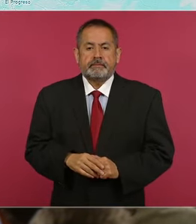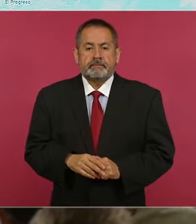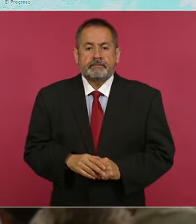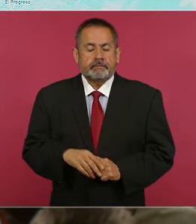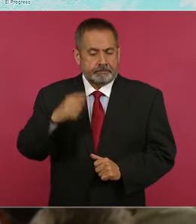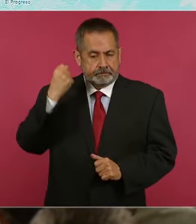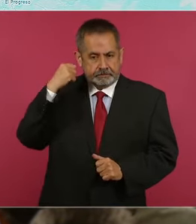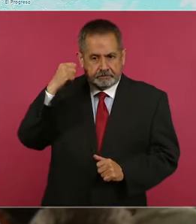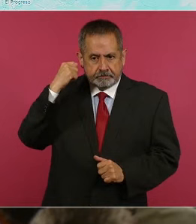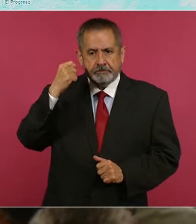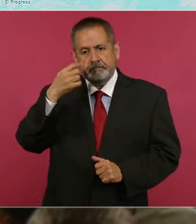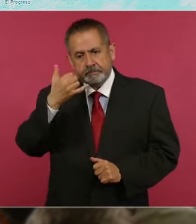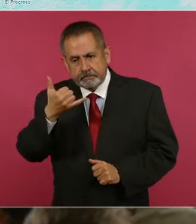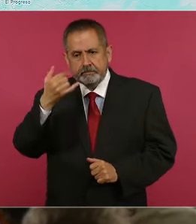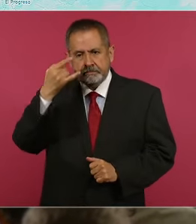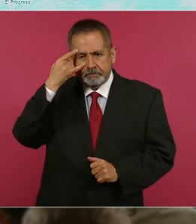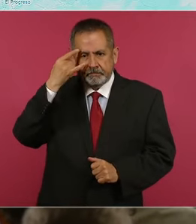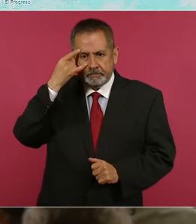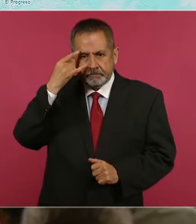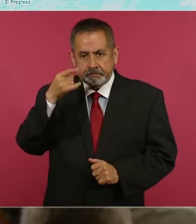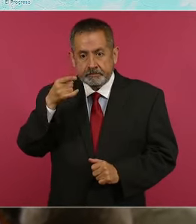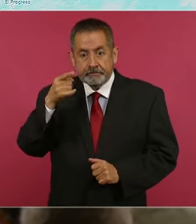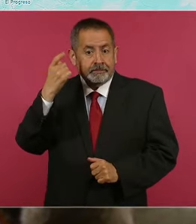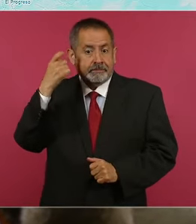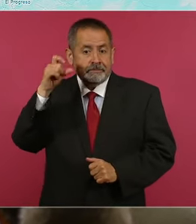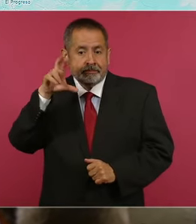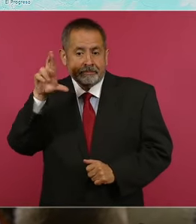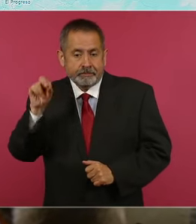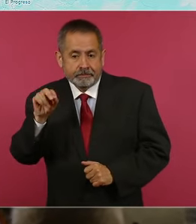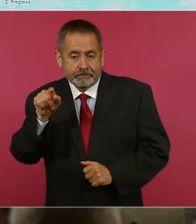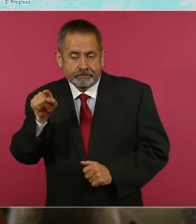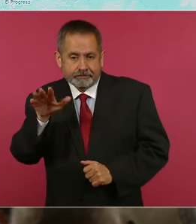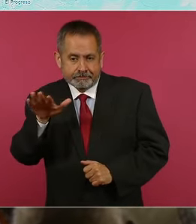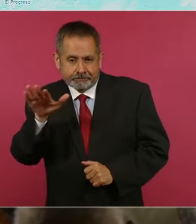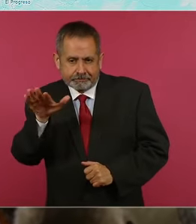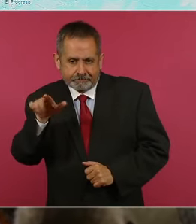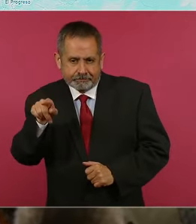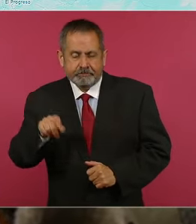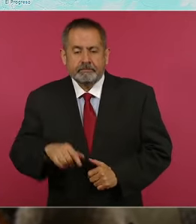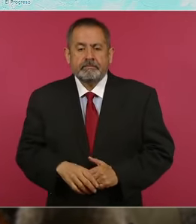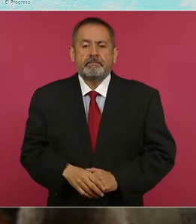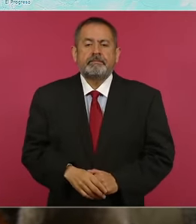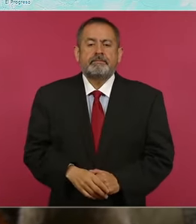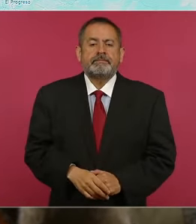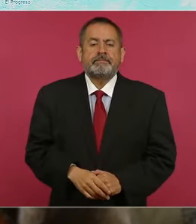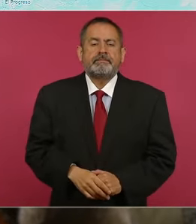Tabasco, Campeche. Y aquí está Quintana Roo.